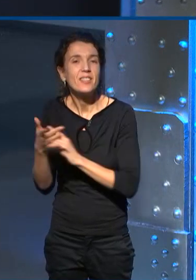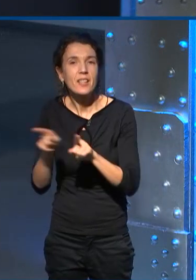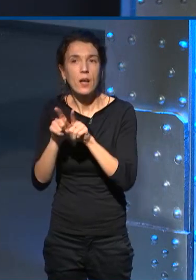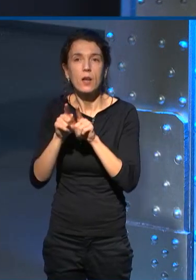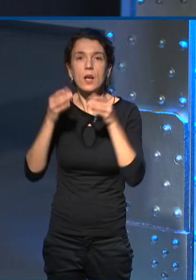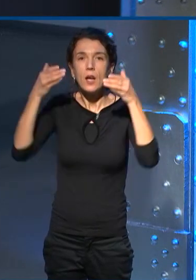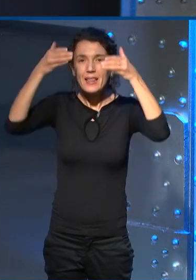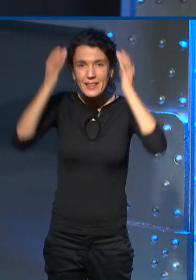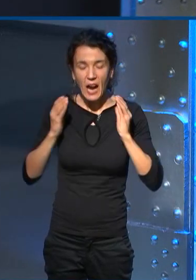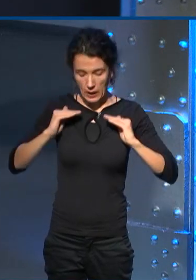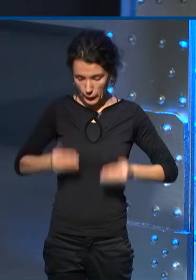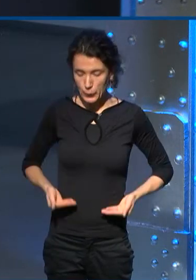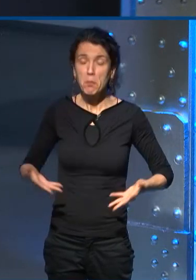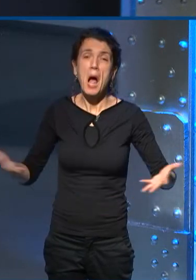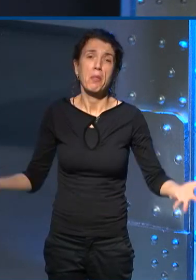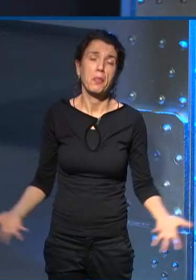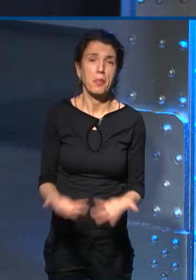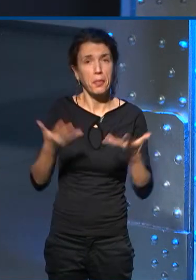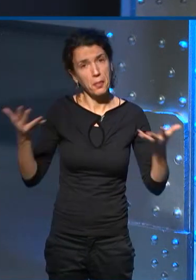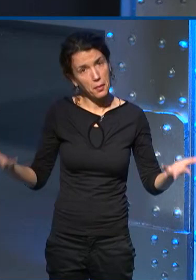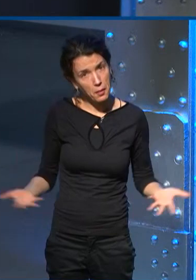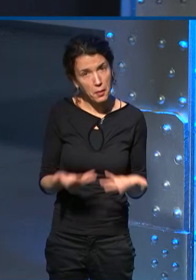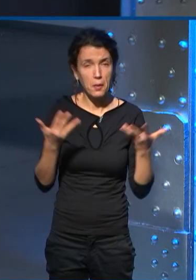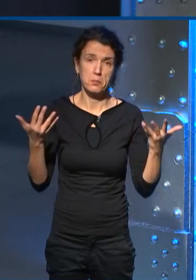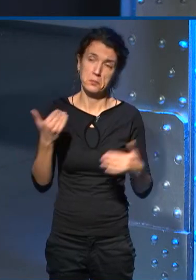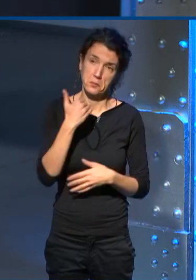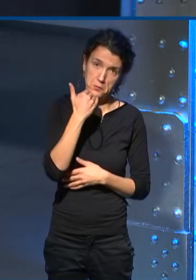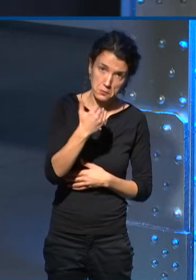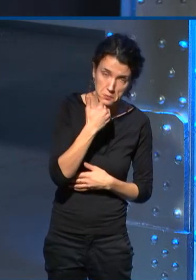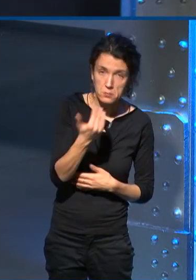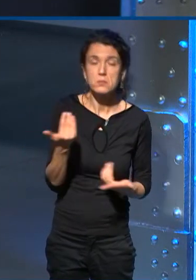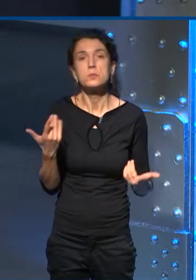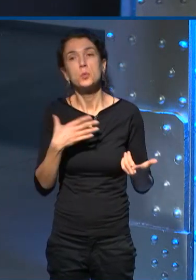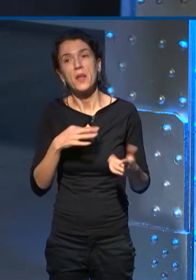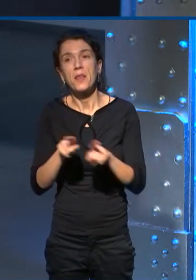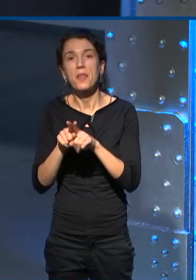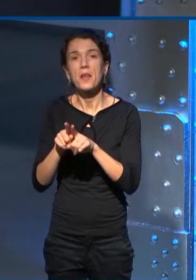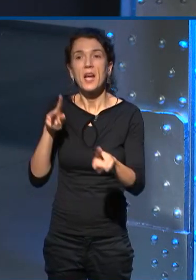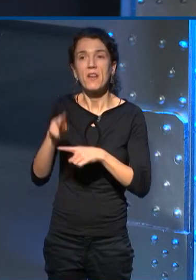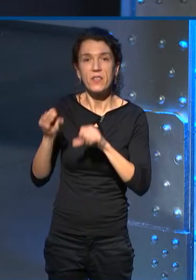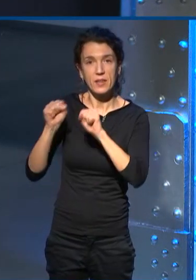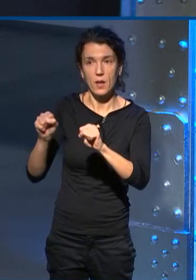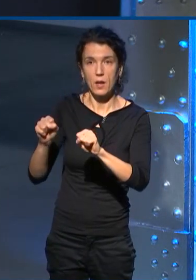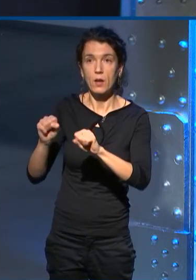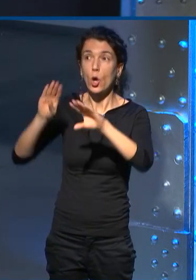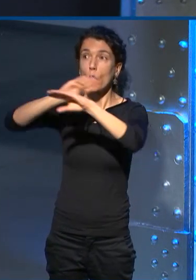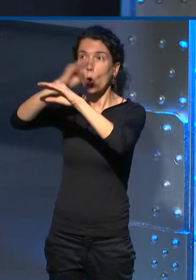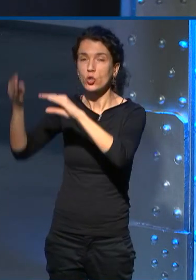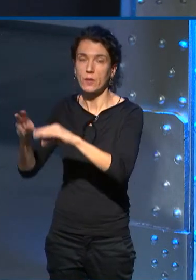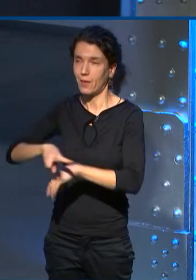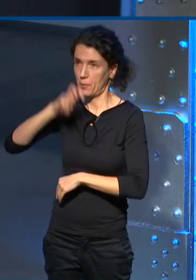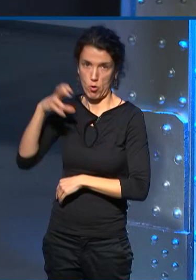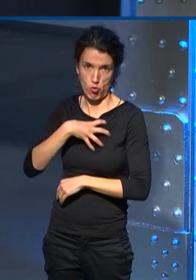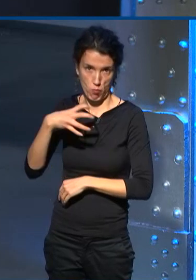traje mucho más ligero, simplemente un traje que nos prevenga de estar en contacto con una atmósfera que no podemos